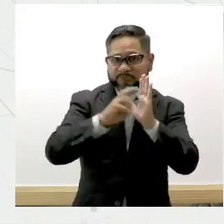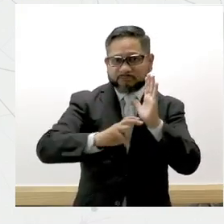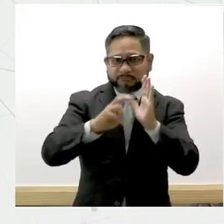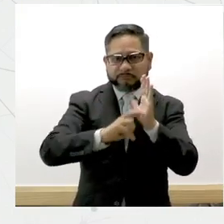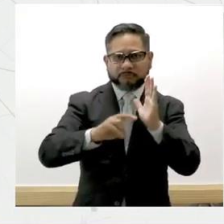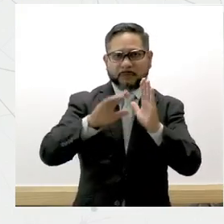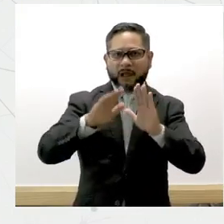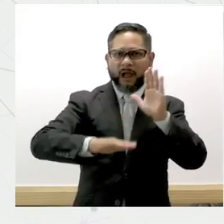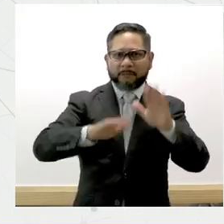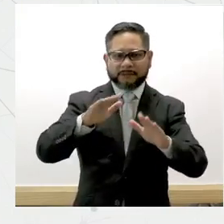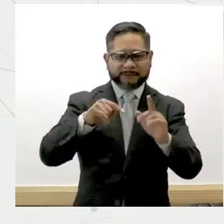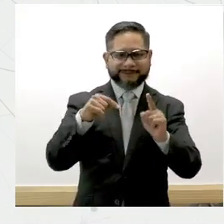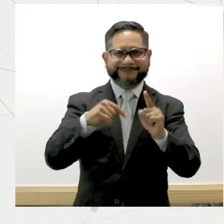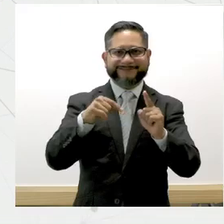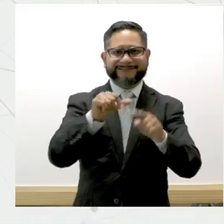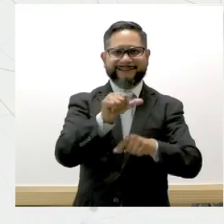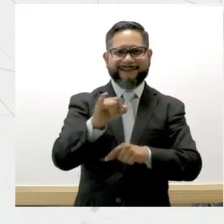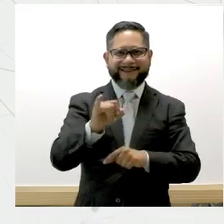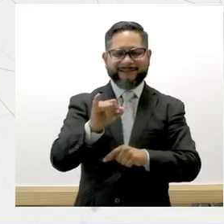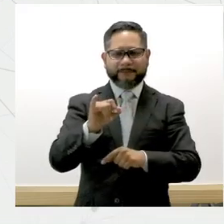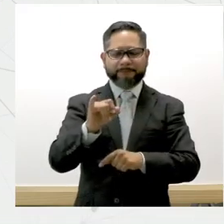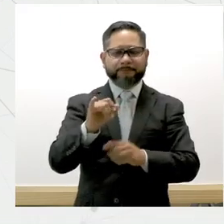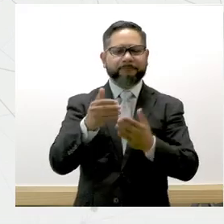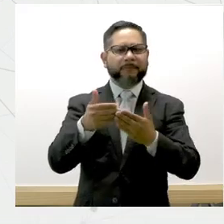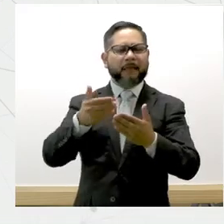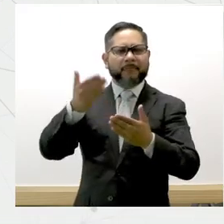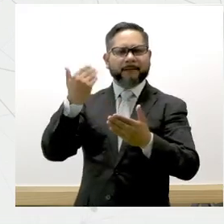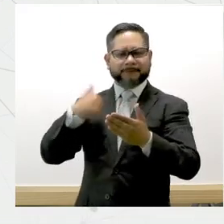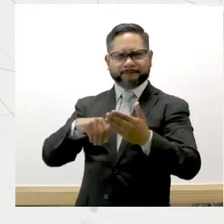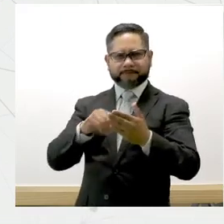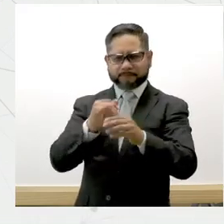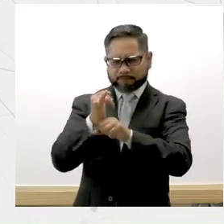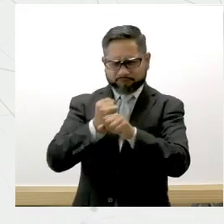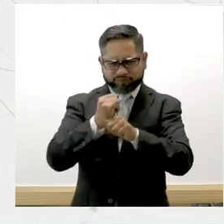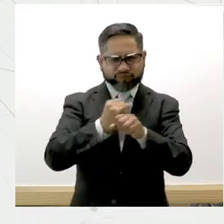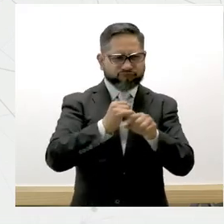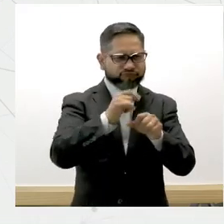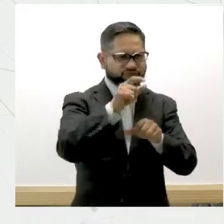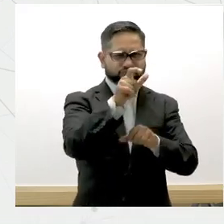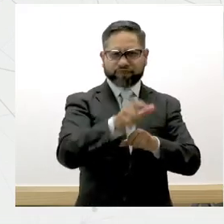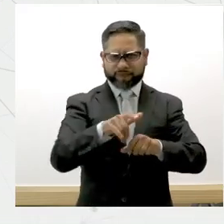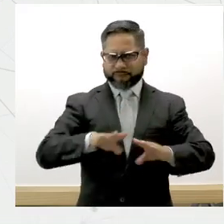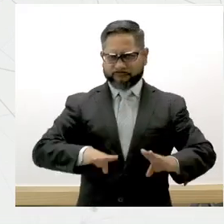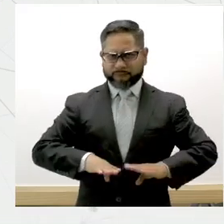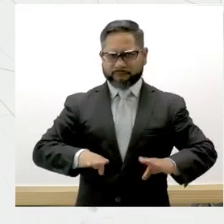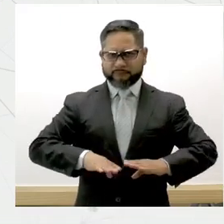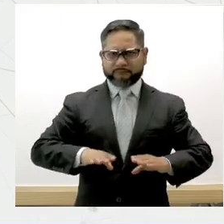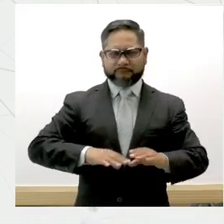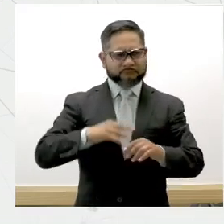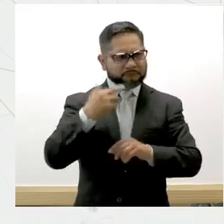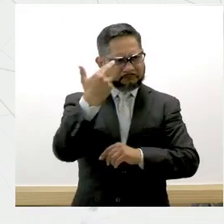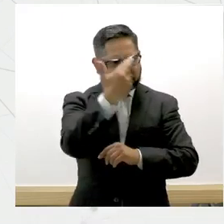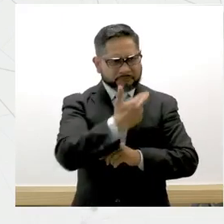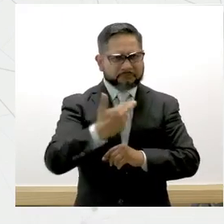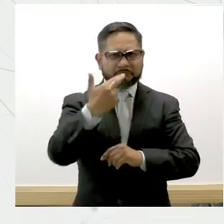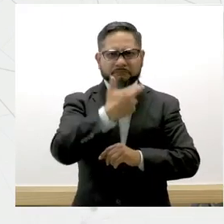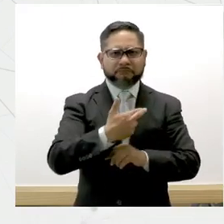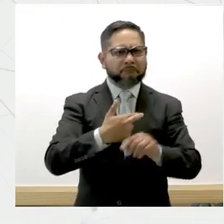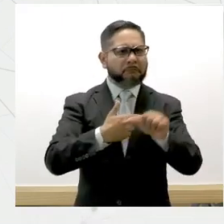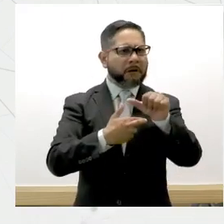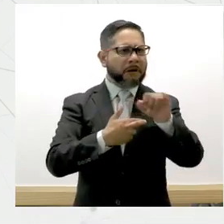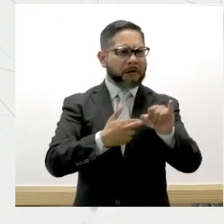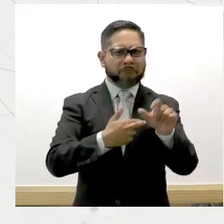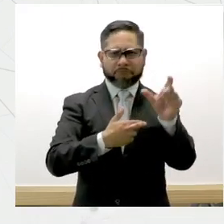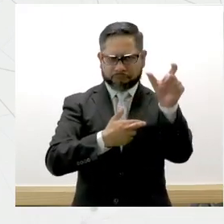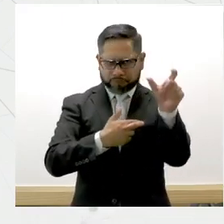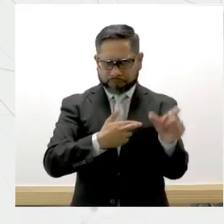Hay un estudio que se llevaba a cabo sobre patrones de conducta en el que efectivamente teníamos un modelo de inteligencia artificial